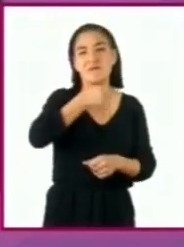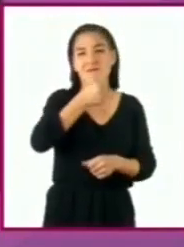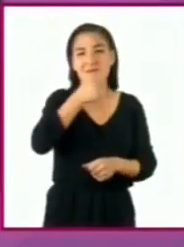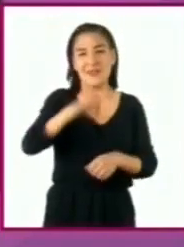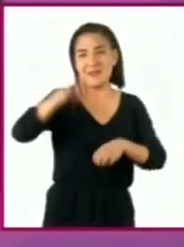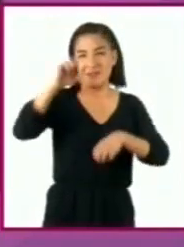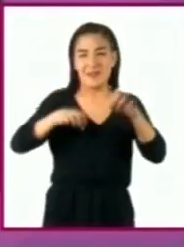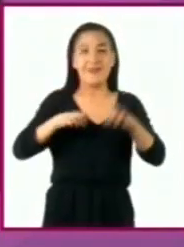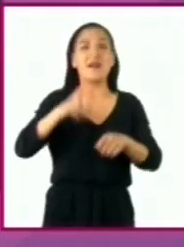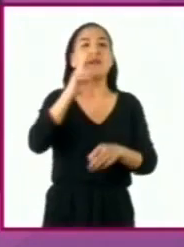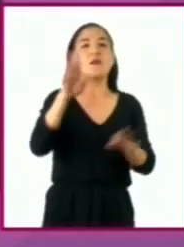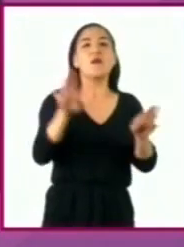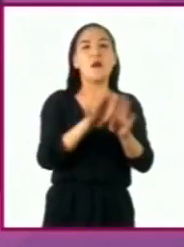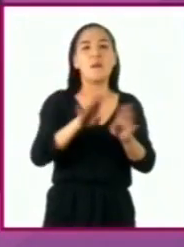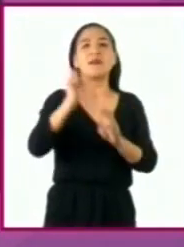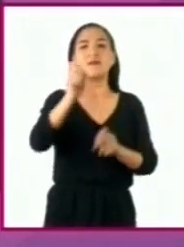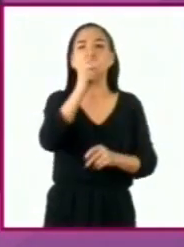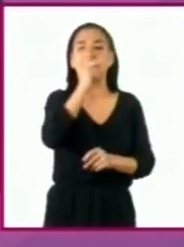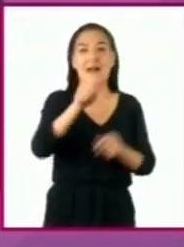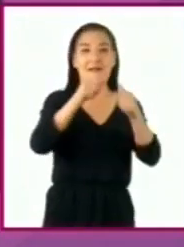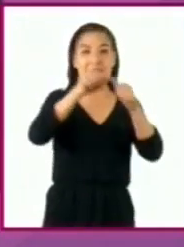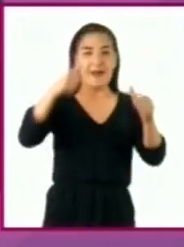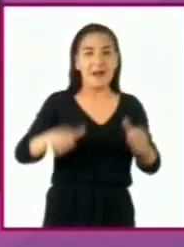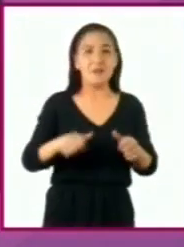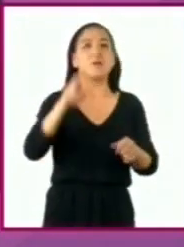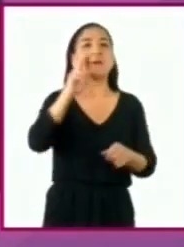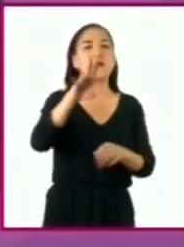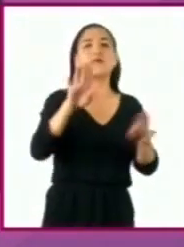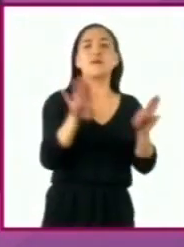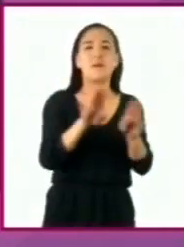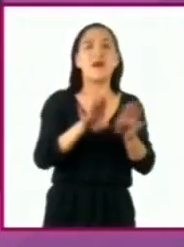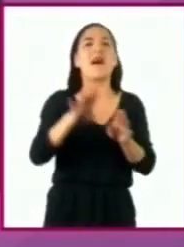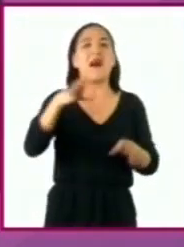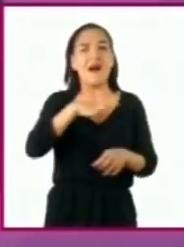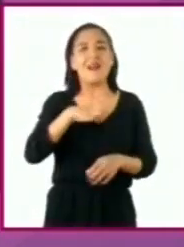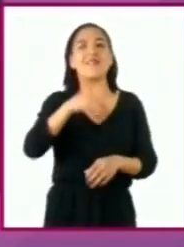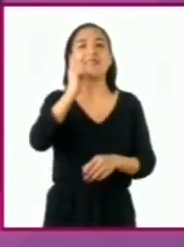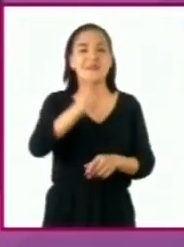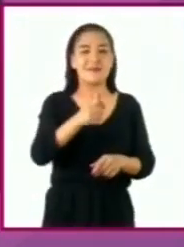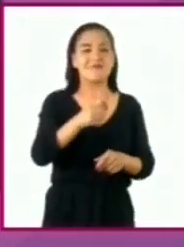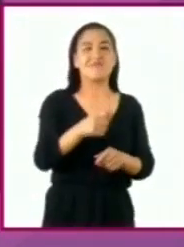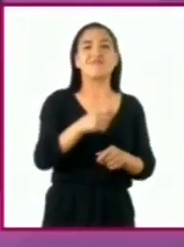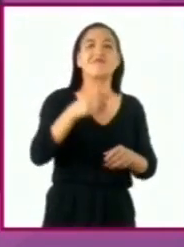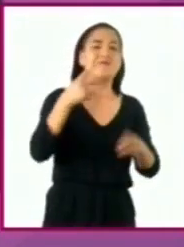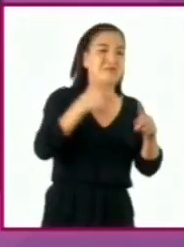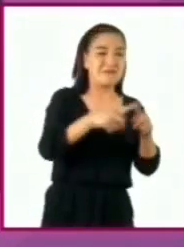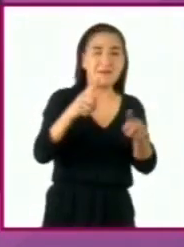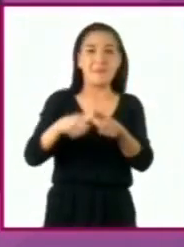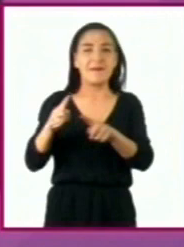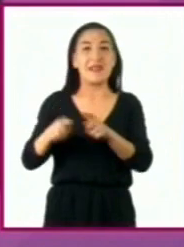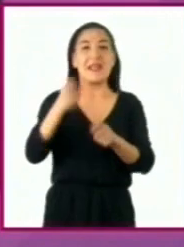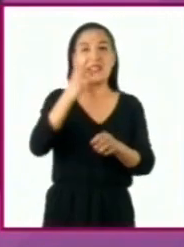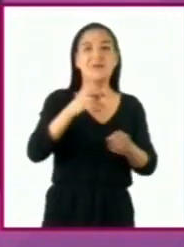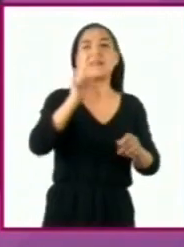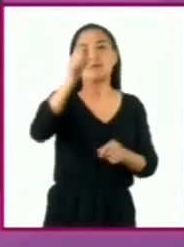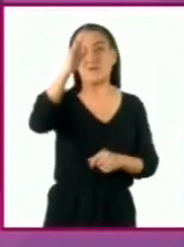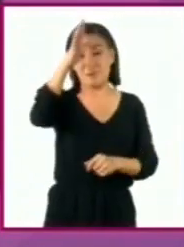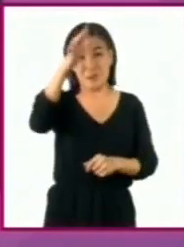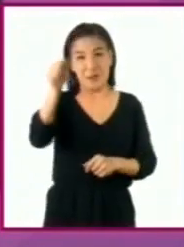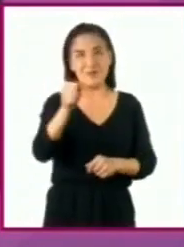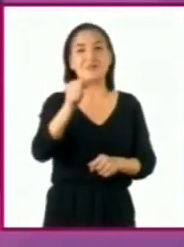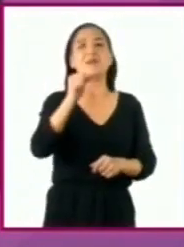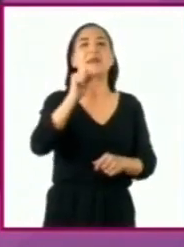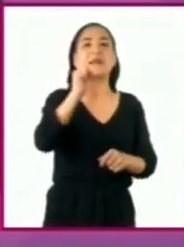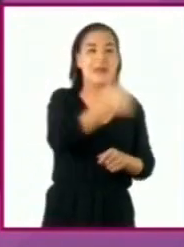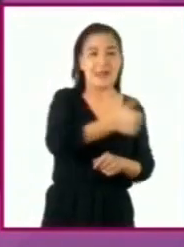La palabra arte lleva consigo múltiples definiciones. Sin embargo, más allá del concepto que pueda